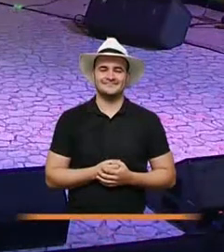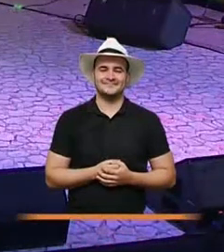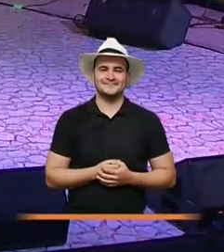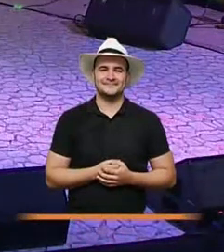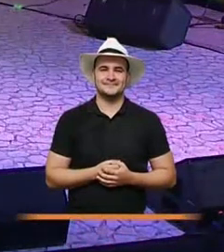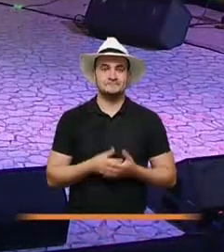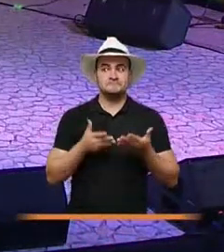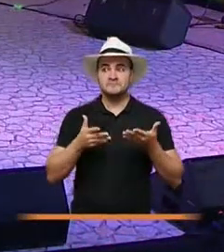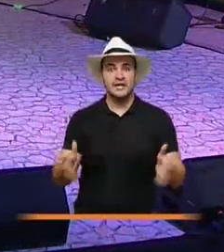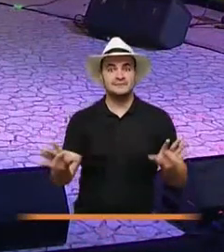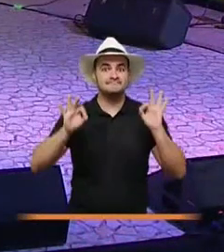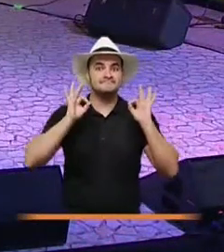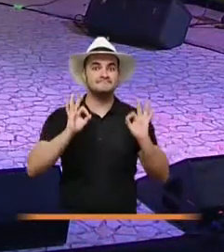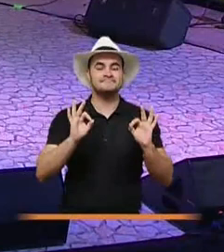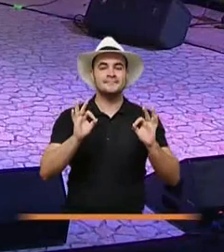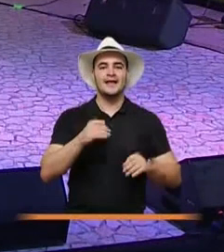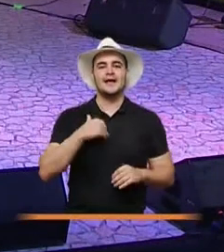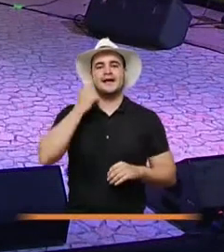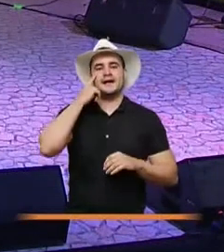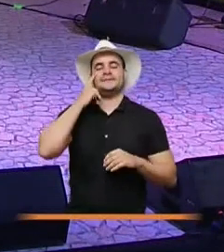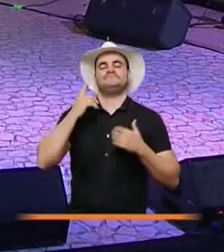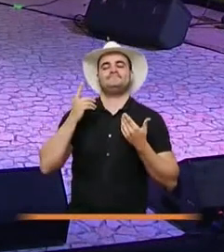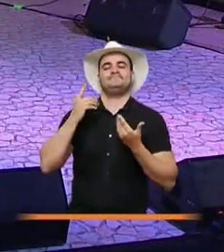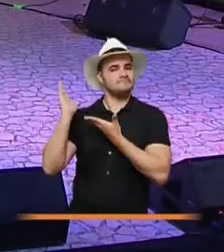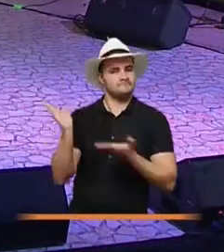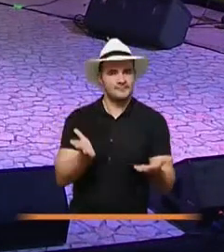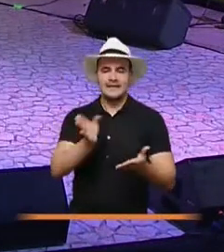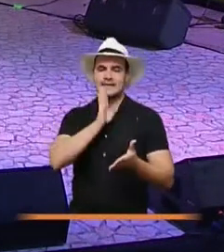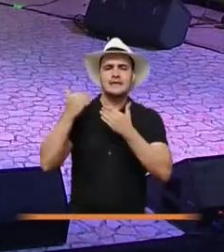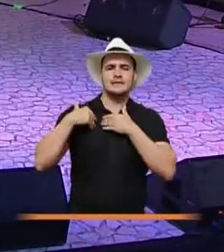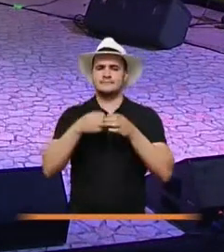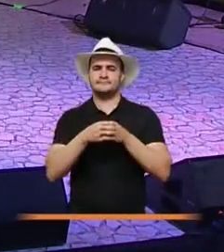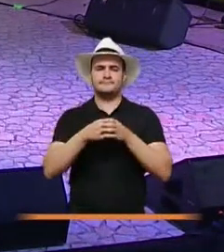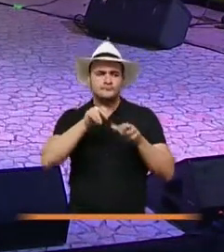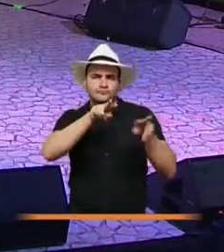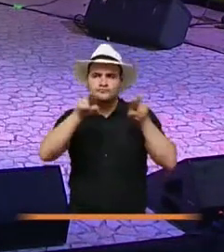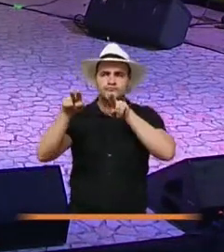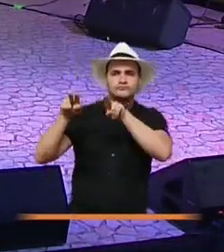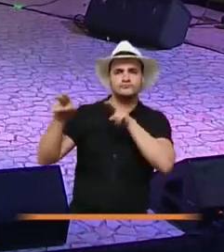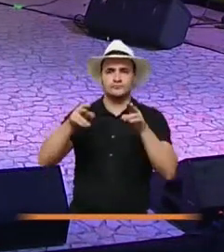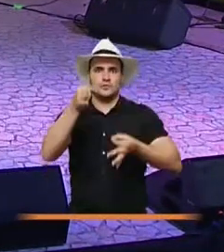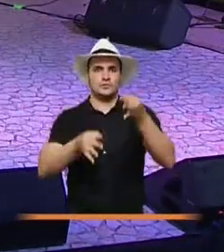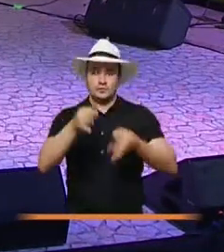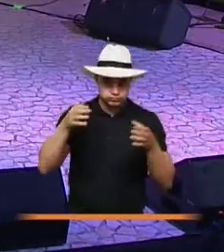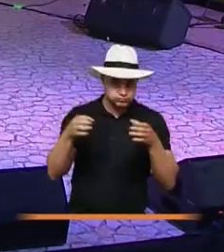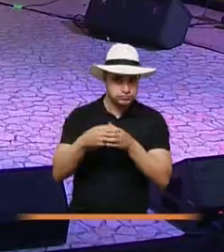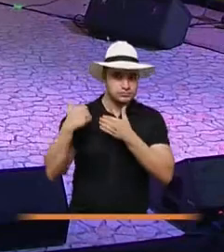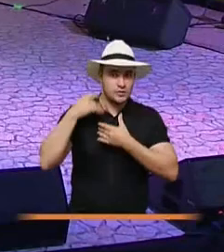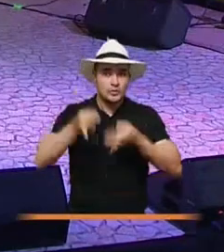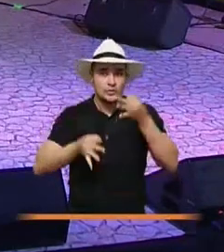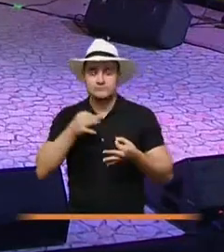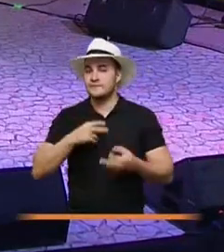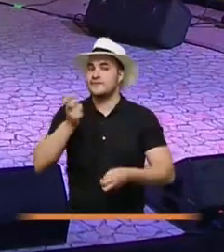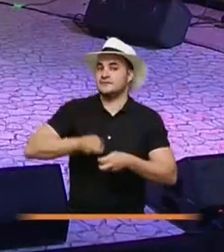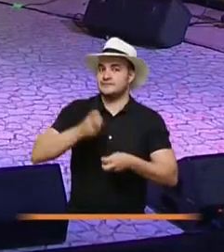es el momento de presentar al jurado clásico calificador que nos va a estar acompañando esta noche que tiene esta difícil tarea de calificar